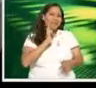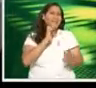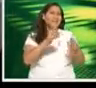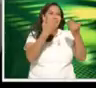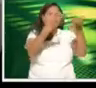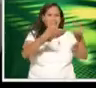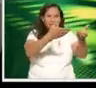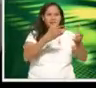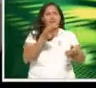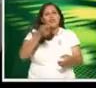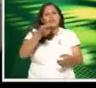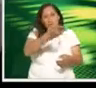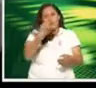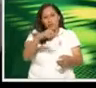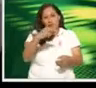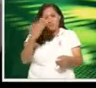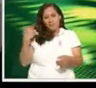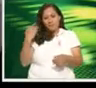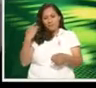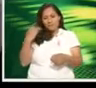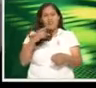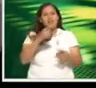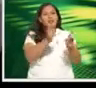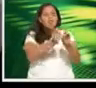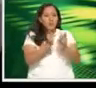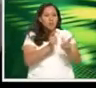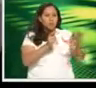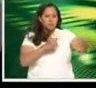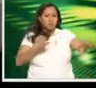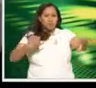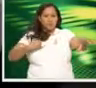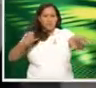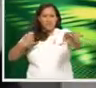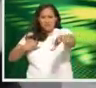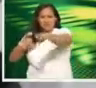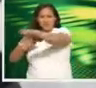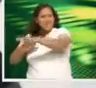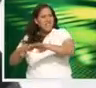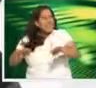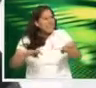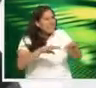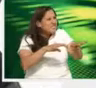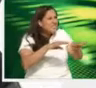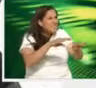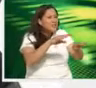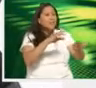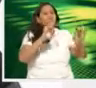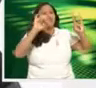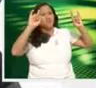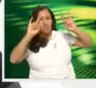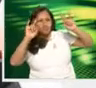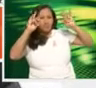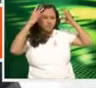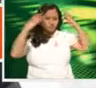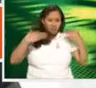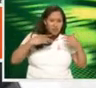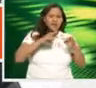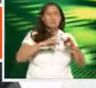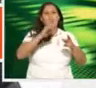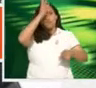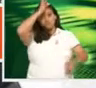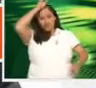pasado y se empleó para identificar estos grupos de jóvenes que eran muy notorios, ¿no? Demasiado. Los hippies, después los